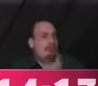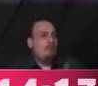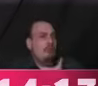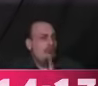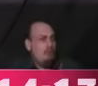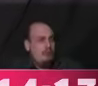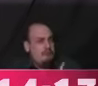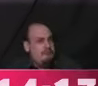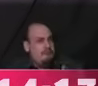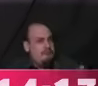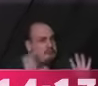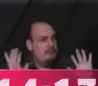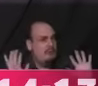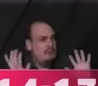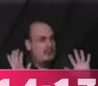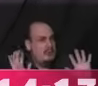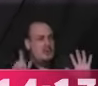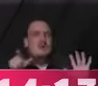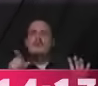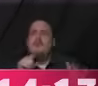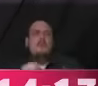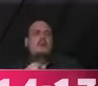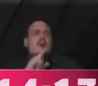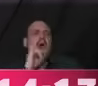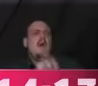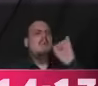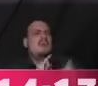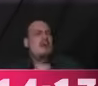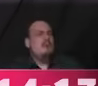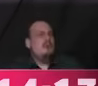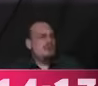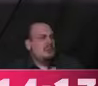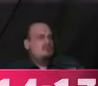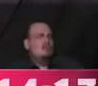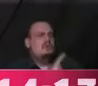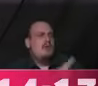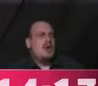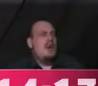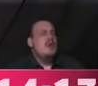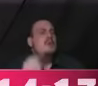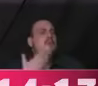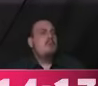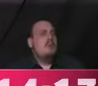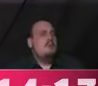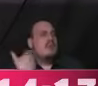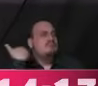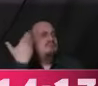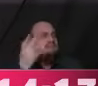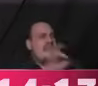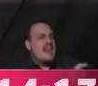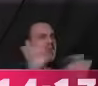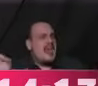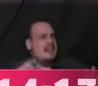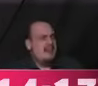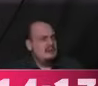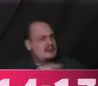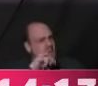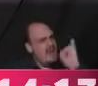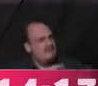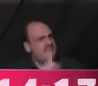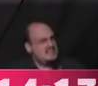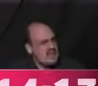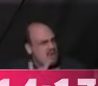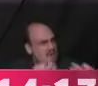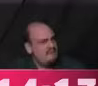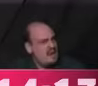respecto de cuáles eran las posiciones que se iban a tomar en cuenta y también las posturas, incluso el lenguaje